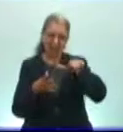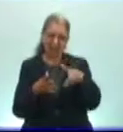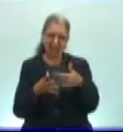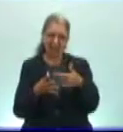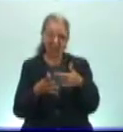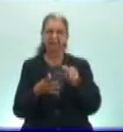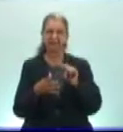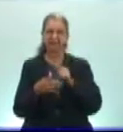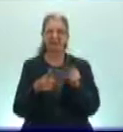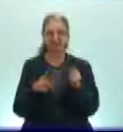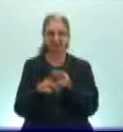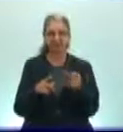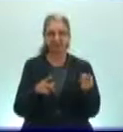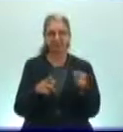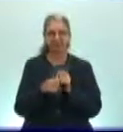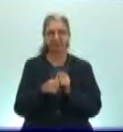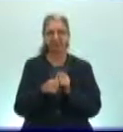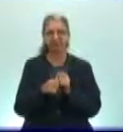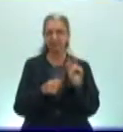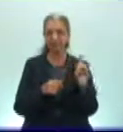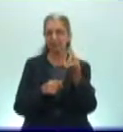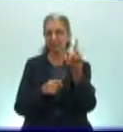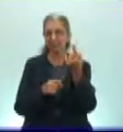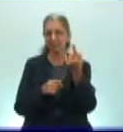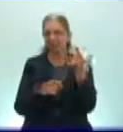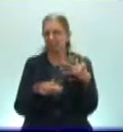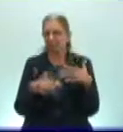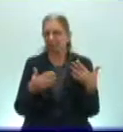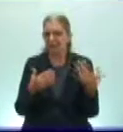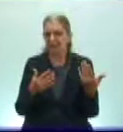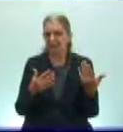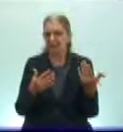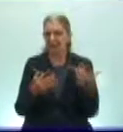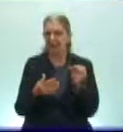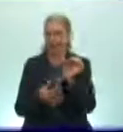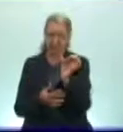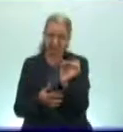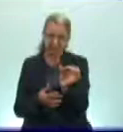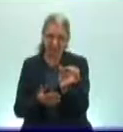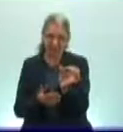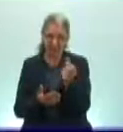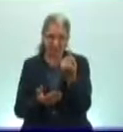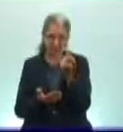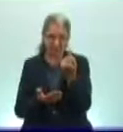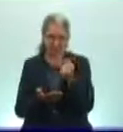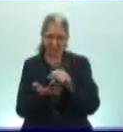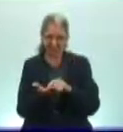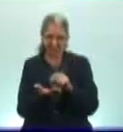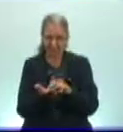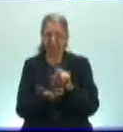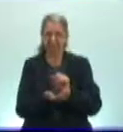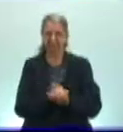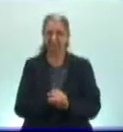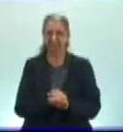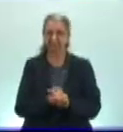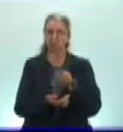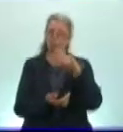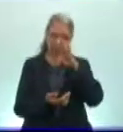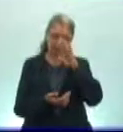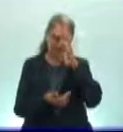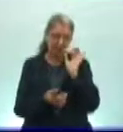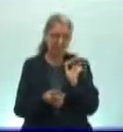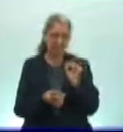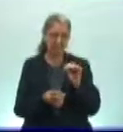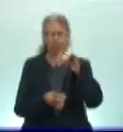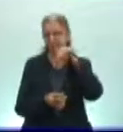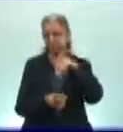primer objeto. El primer objeto es una moneda de $1. Sí, la moneda cubana que ustedes